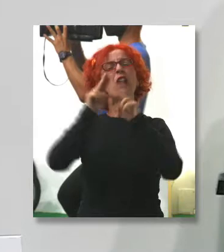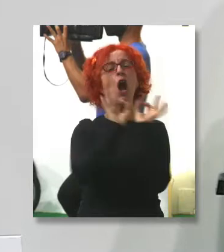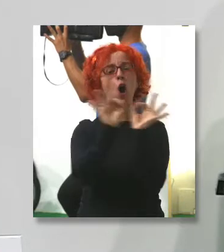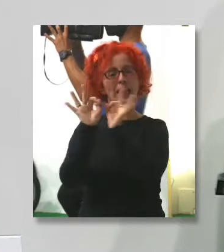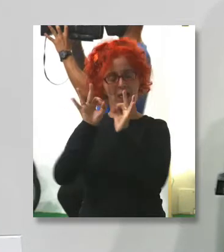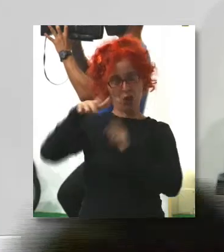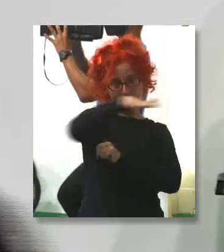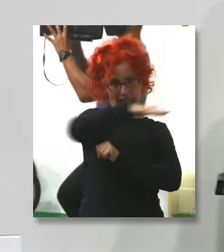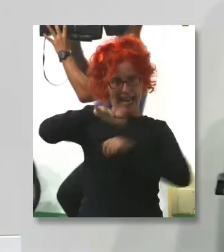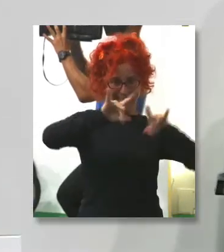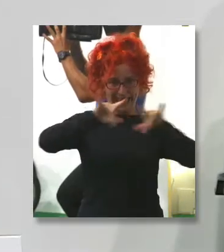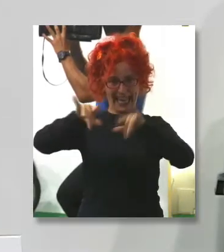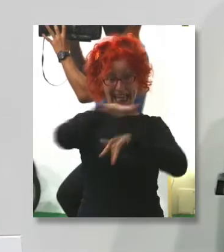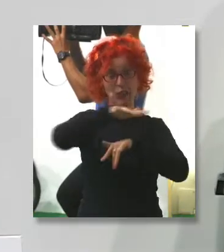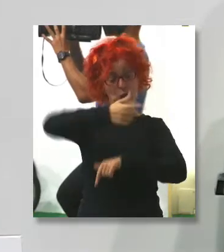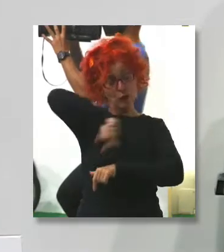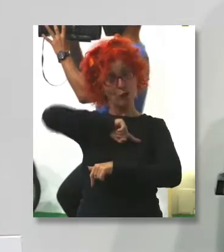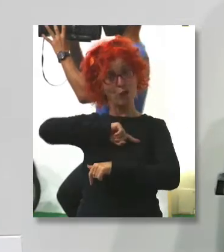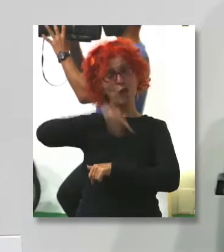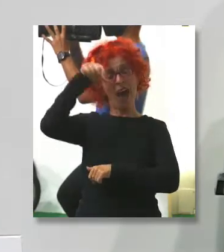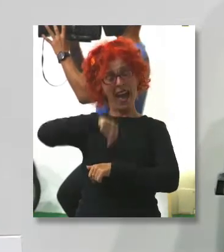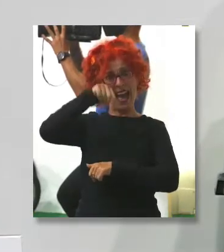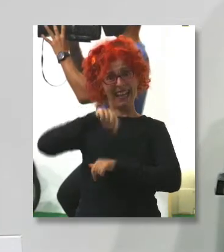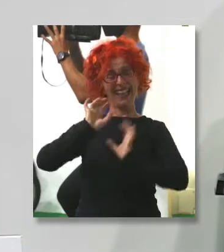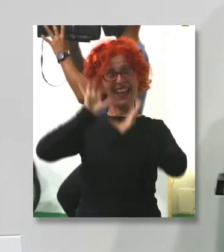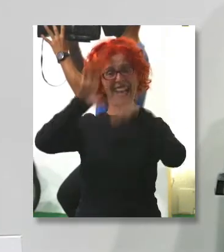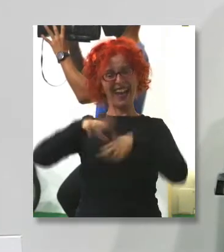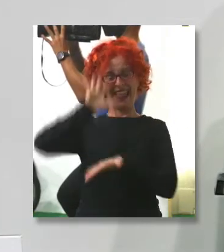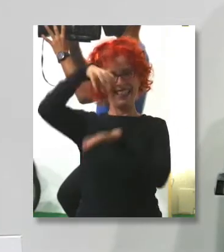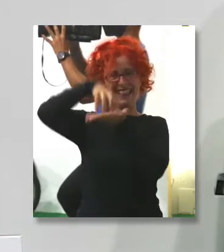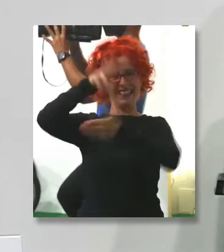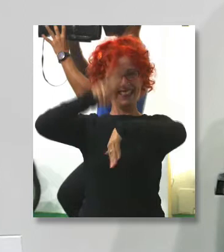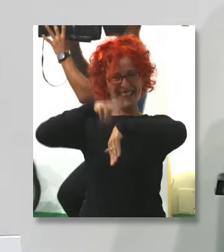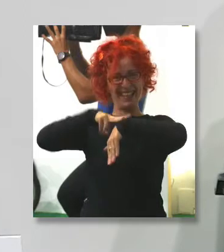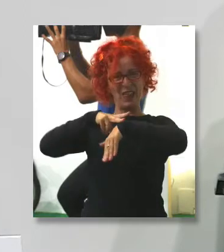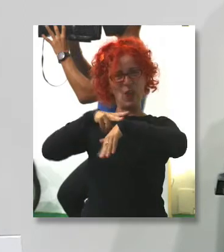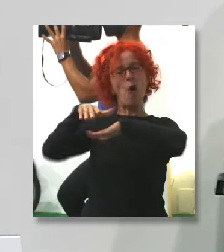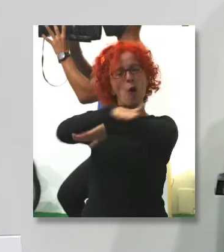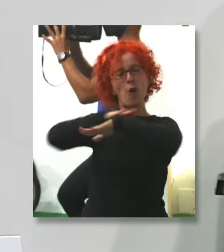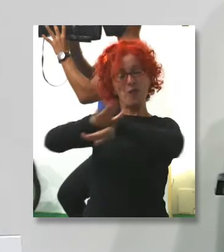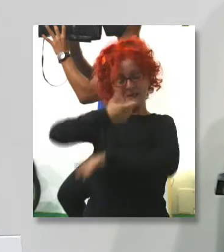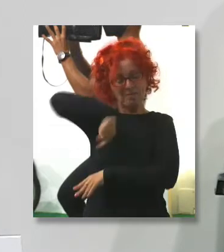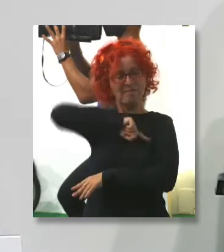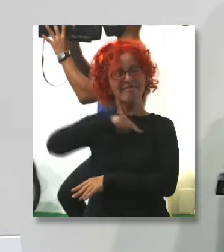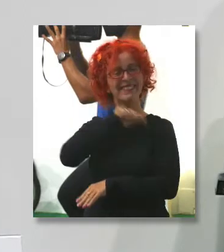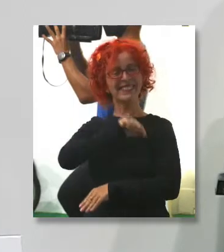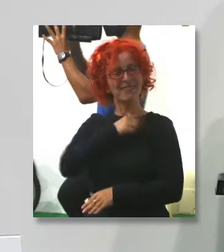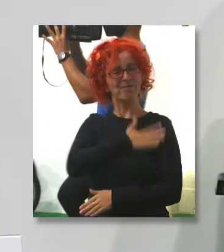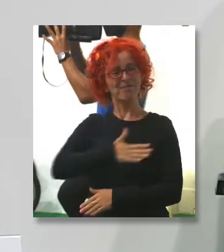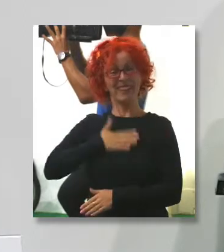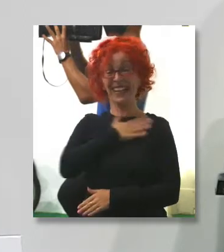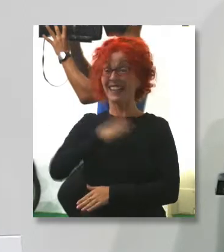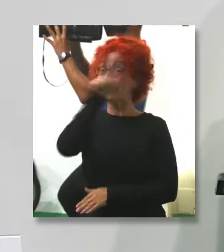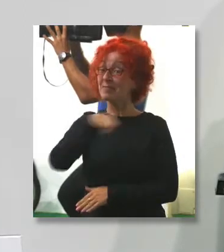del Territorio. Estamos en la Delegación del Gobierno de la Junta de Andalucía aquí en Cádiz y es todo un placer que estén aquí todos, aquí hoy,